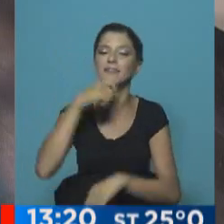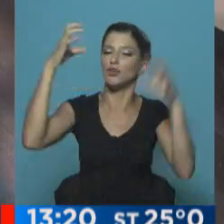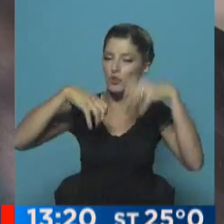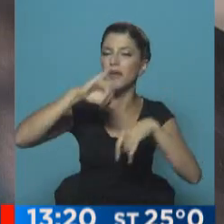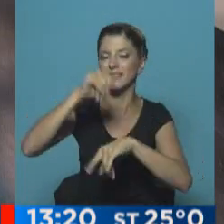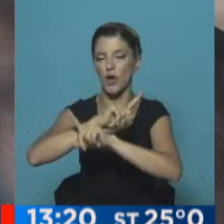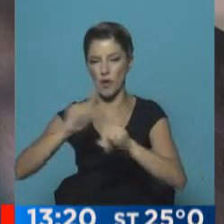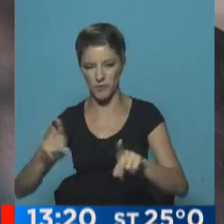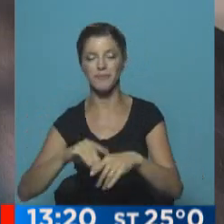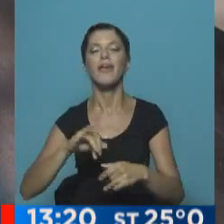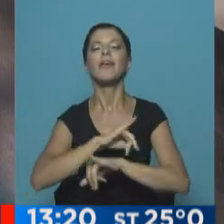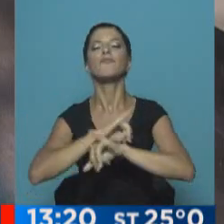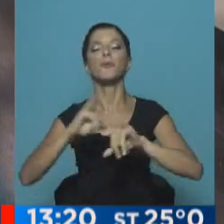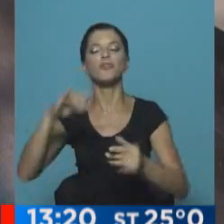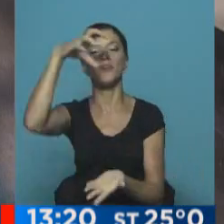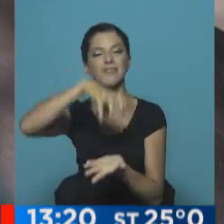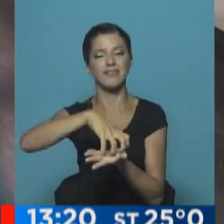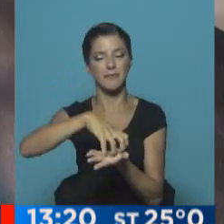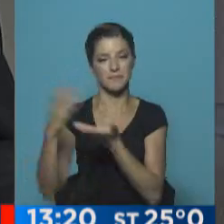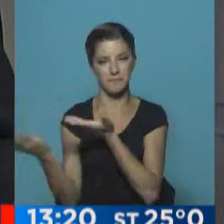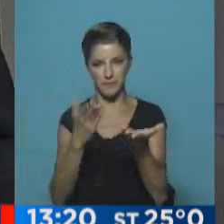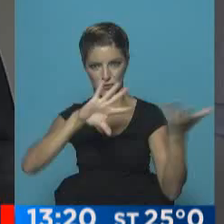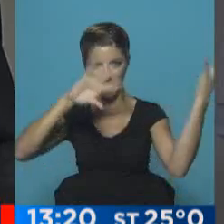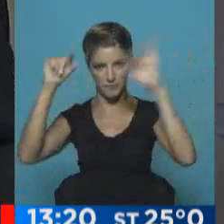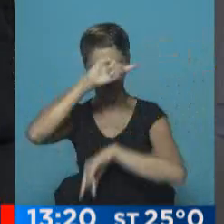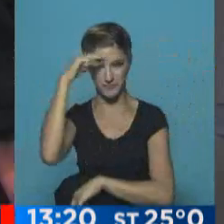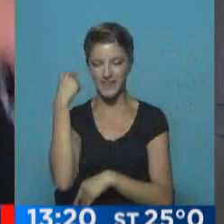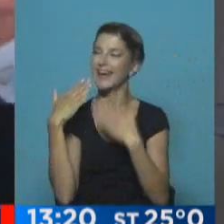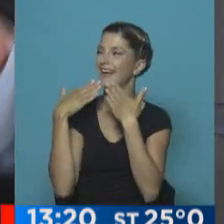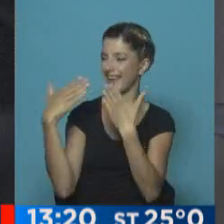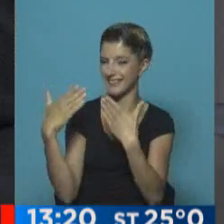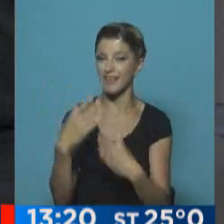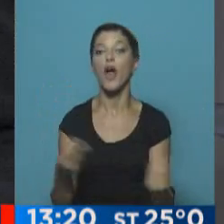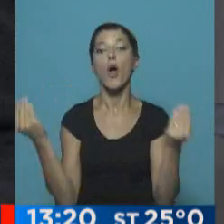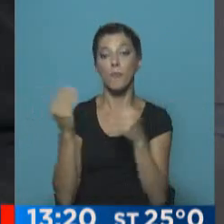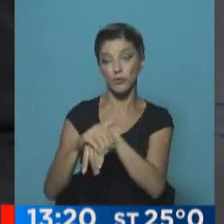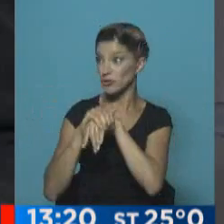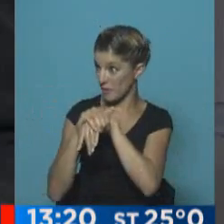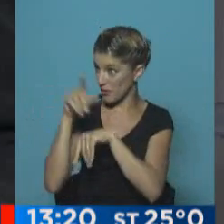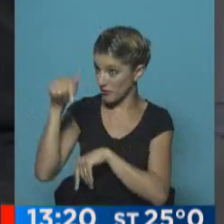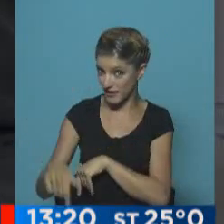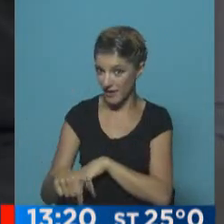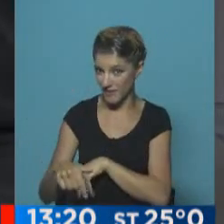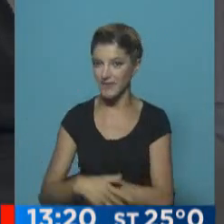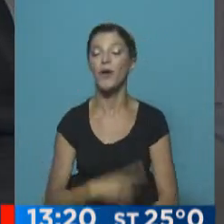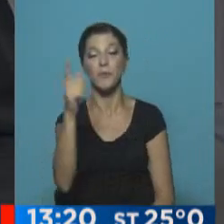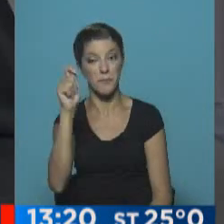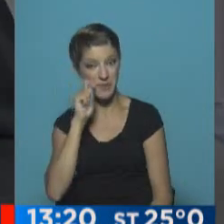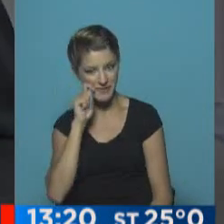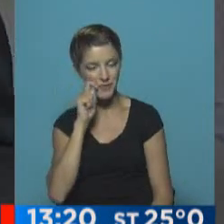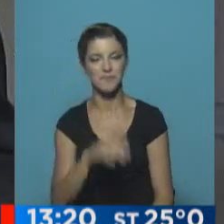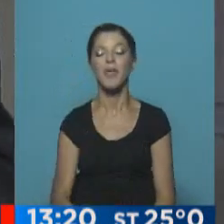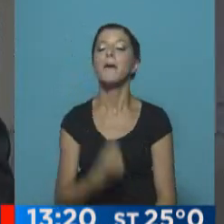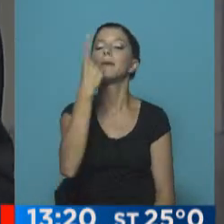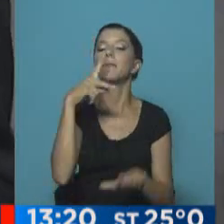información del servicio meteorológico nacional gracias a nadie bueno un montón de amigos te ganaste en pehuajó un saludo para eso hacemos la primera